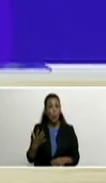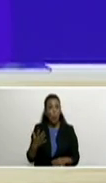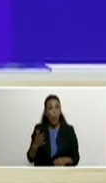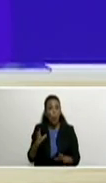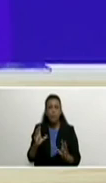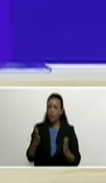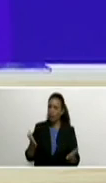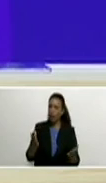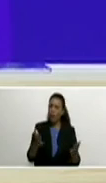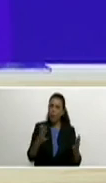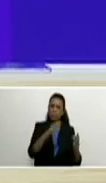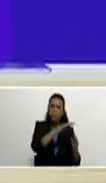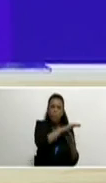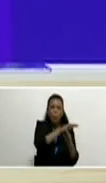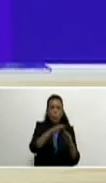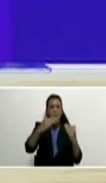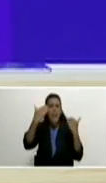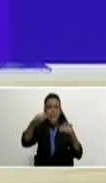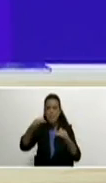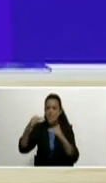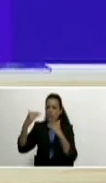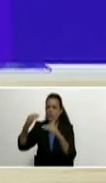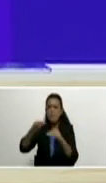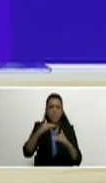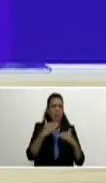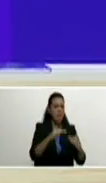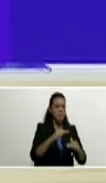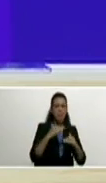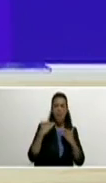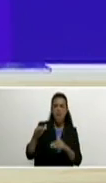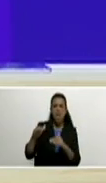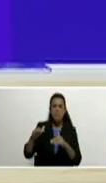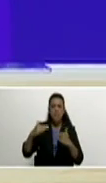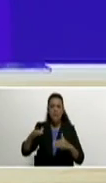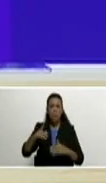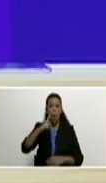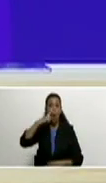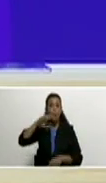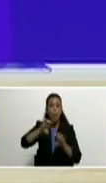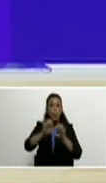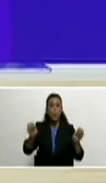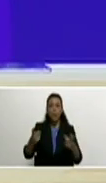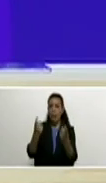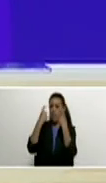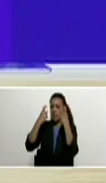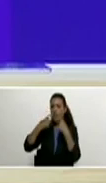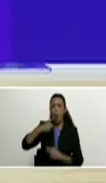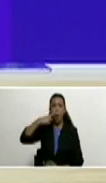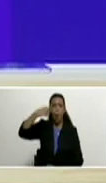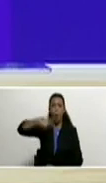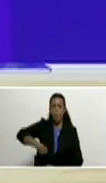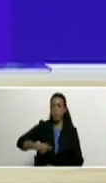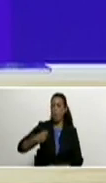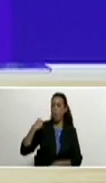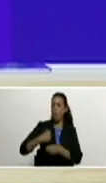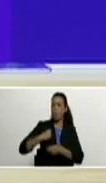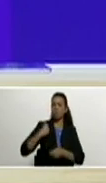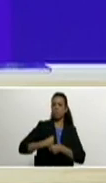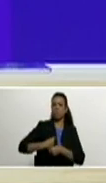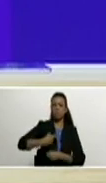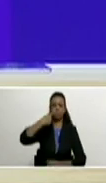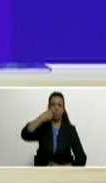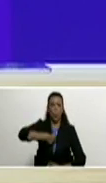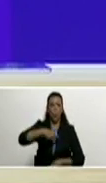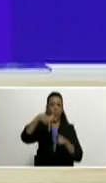venciendo los techos del machismo que se nos impusieron en la educación a nosotros los hombres y